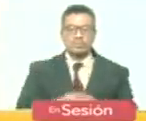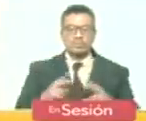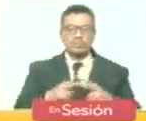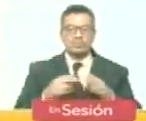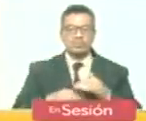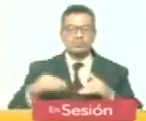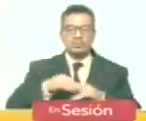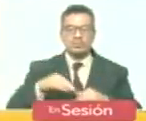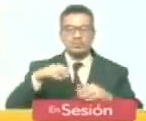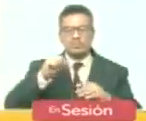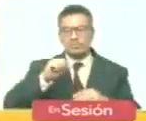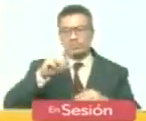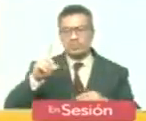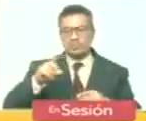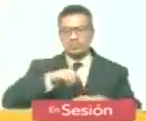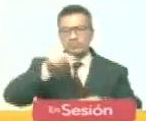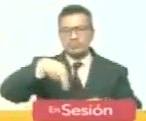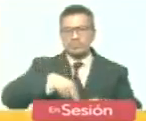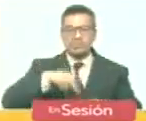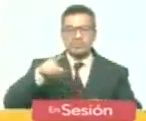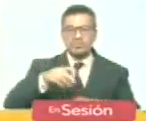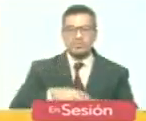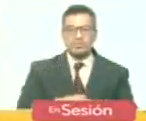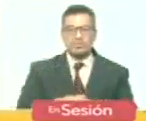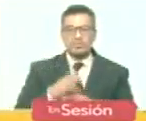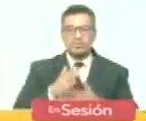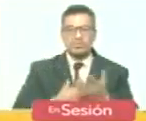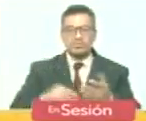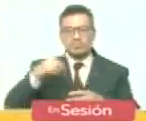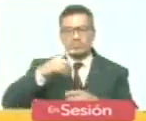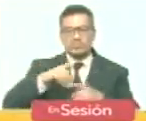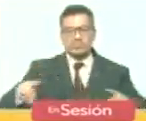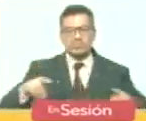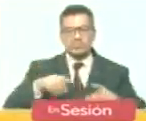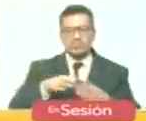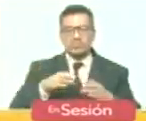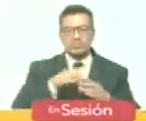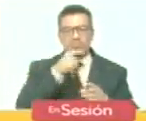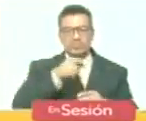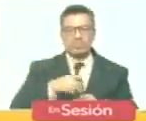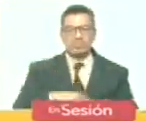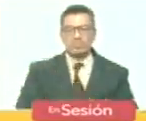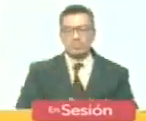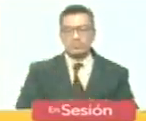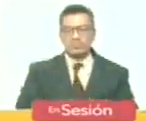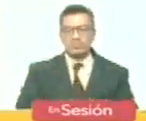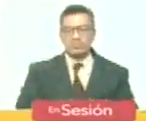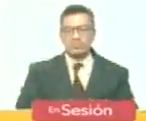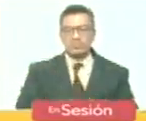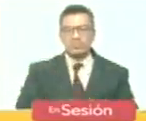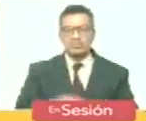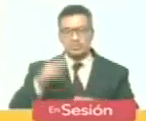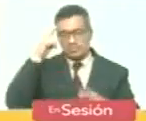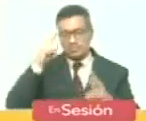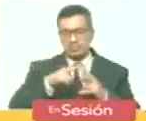Partido Democrático Nacional, que era la alternativa democrática popular y antiimperialista. Con los líderes de la